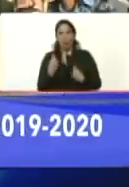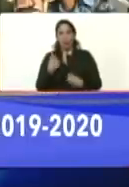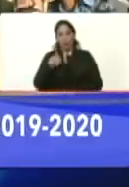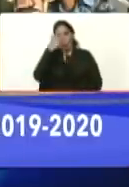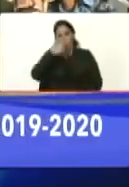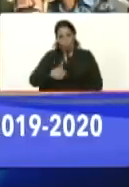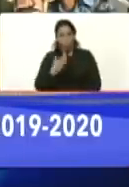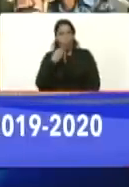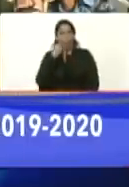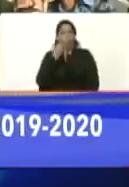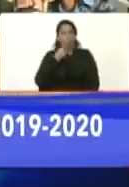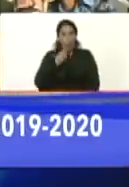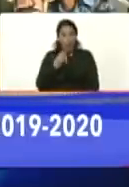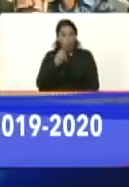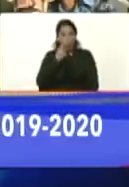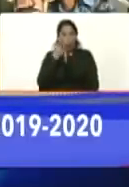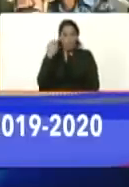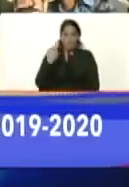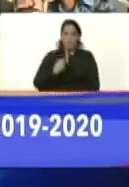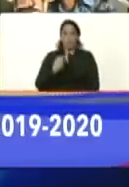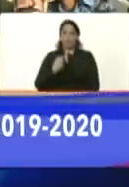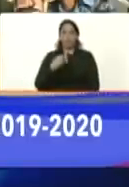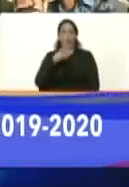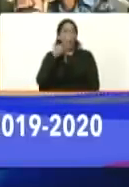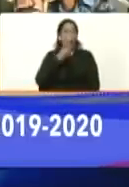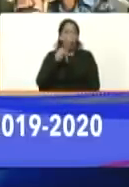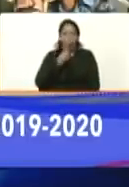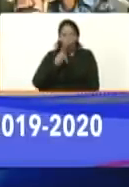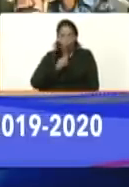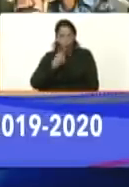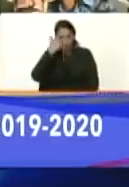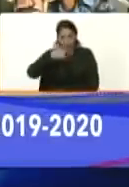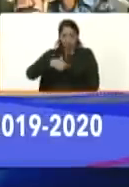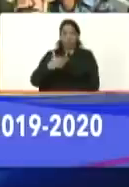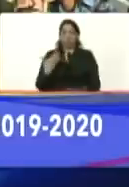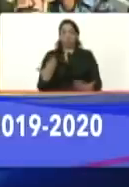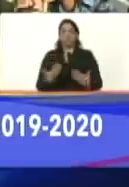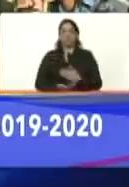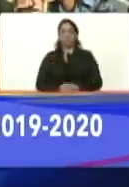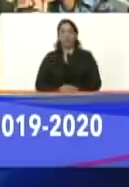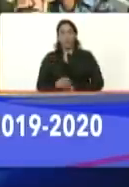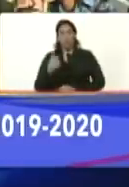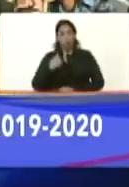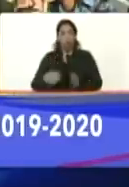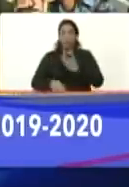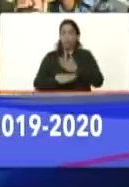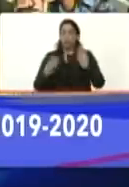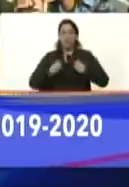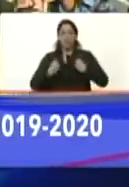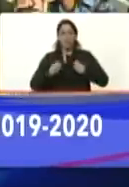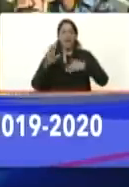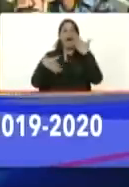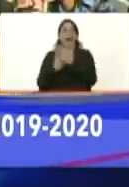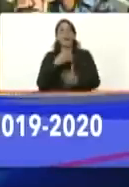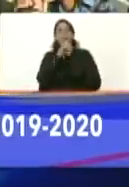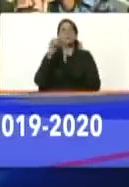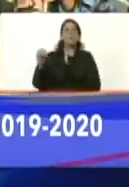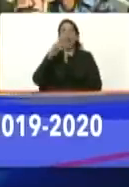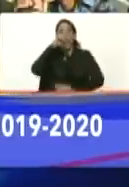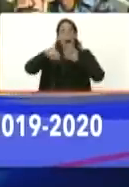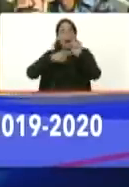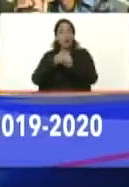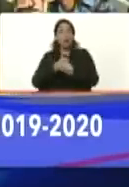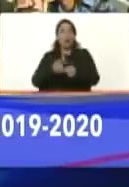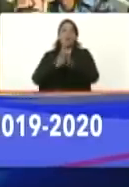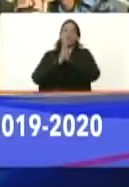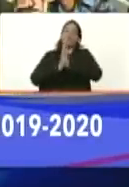joven joven muy joven voy a vivir por lo menos hasta los 100 años con el favor de